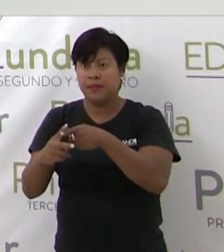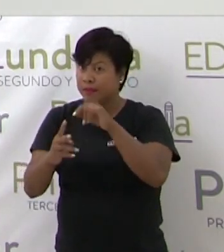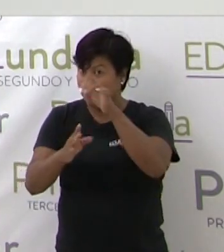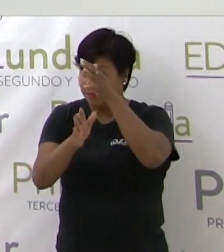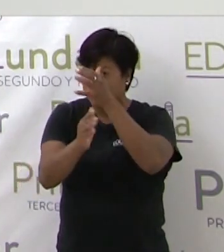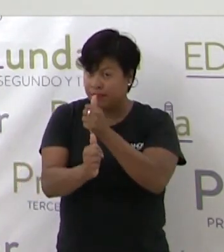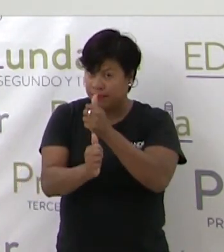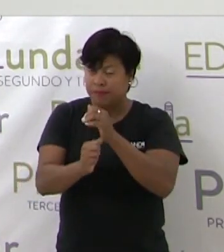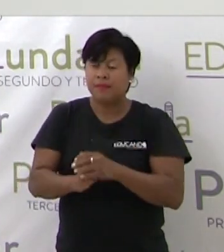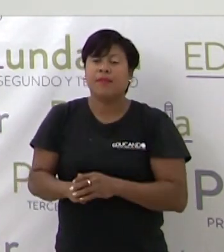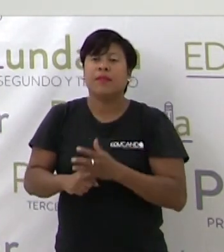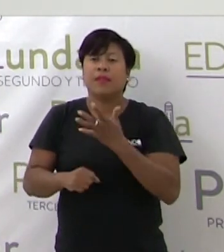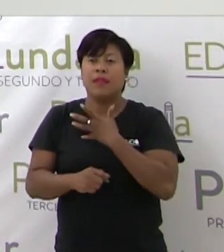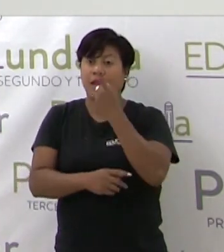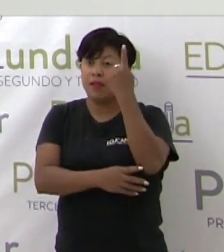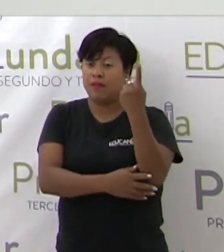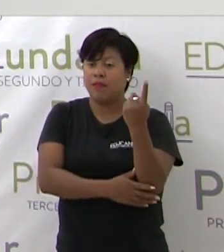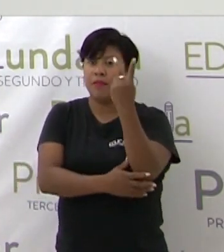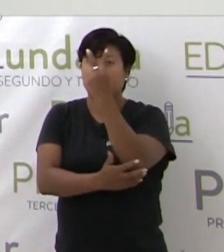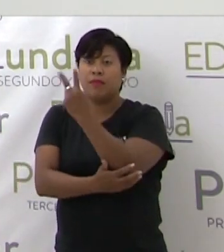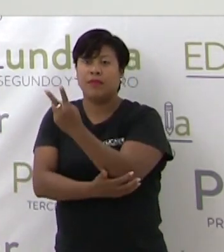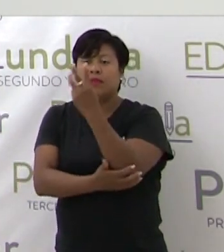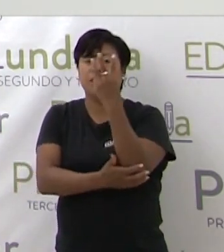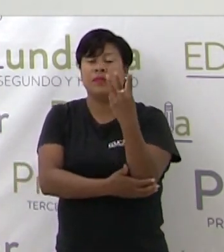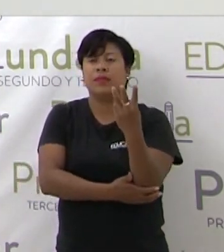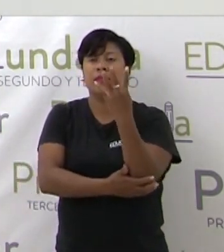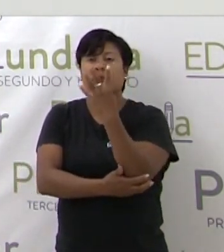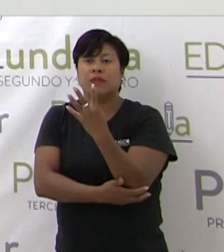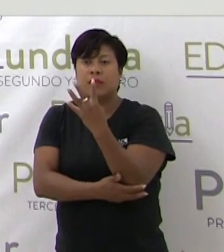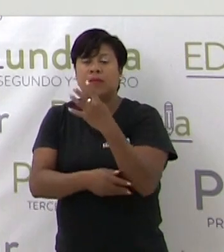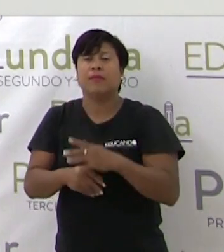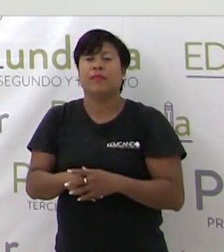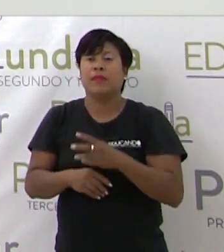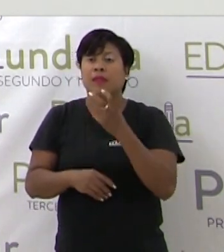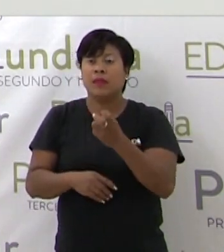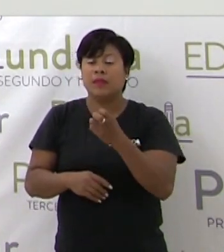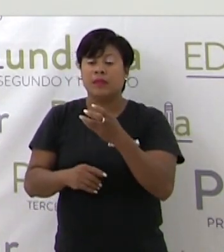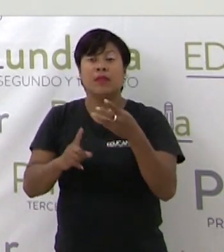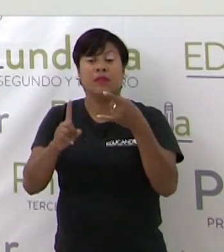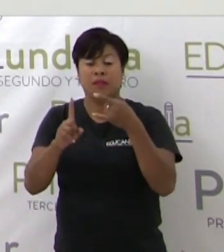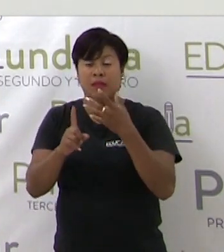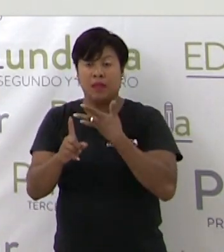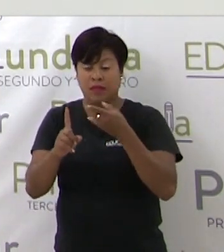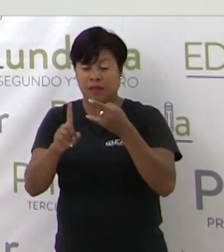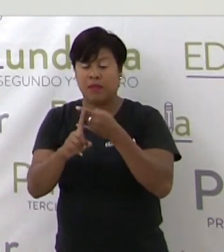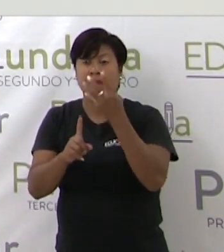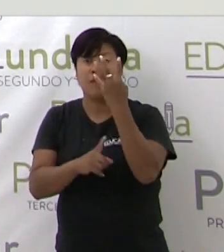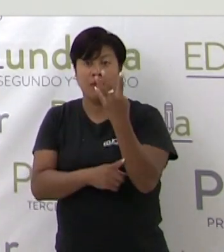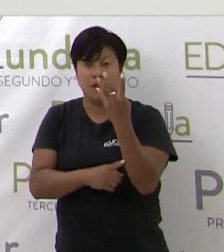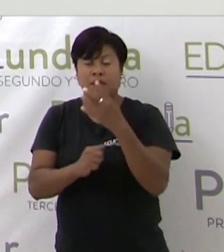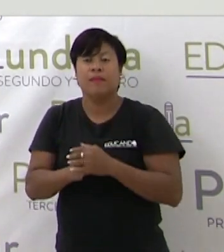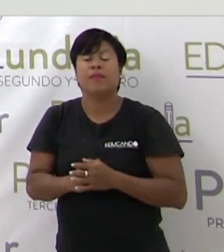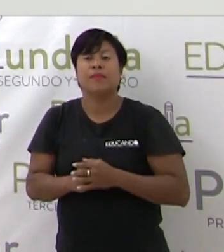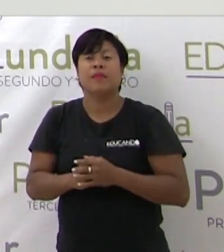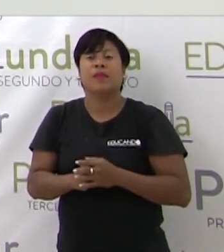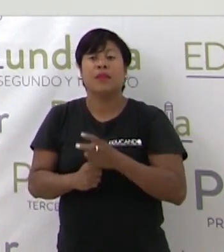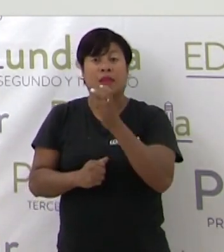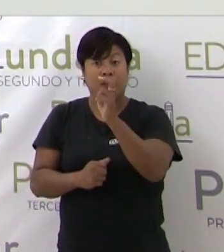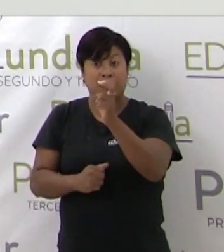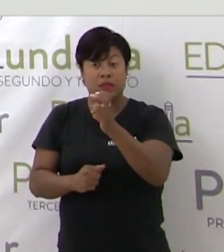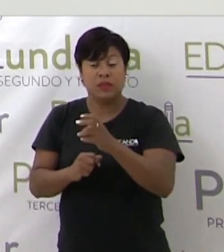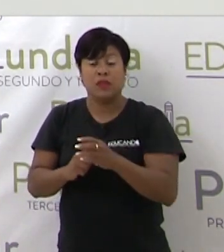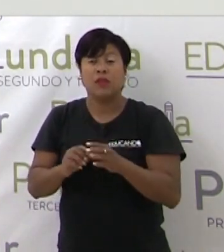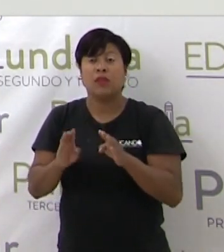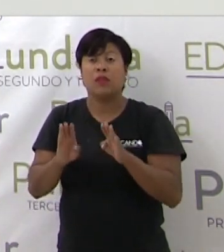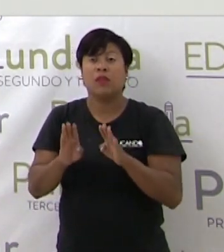acuerdo? Tiene aquí 1, 2, 3 y 4. Es una figura geométrica de 4 lados y por lo tanto, en este caso,